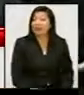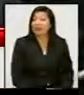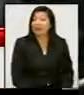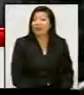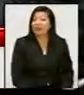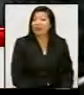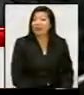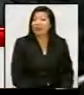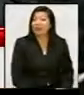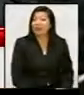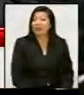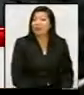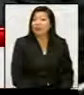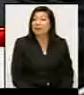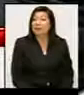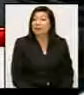Villanueva.